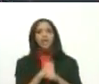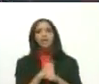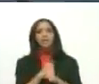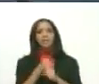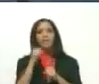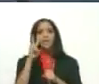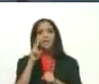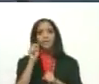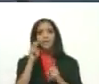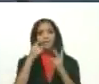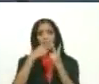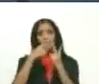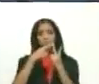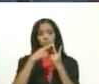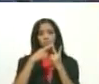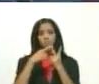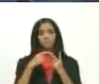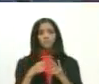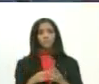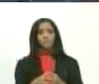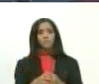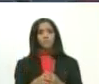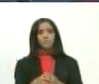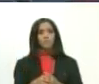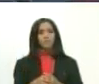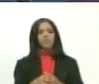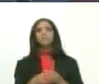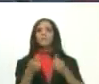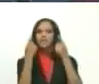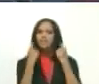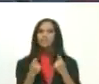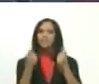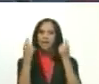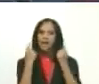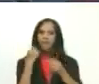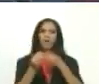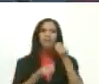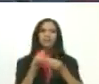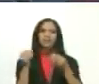Televisión, que me enseñaron a hacer televisión.